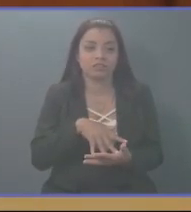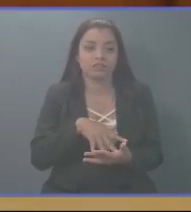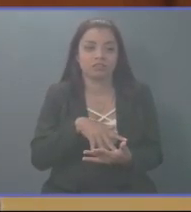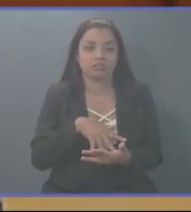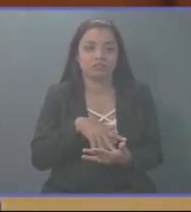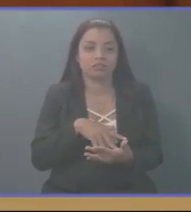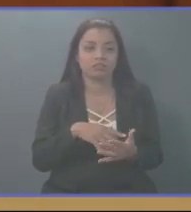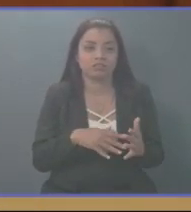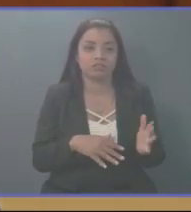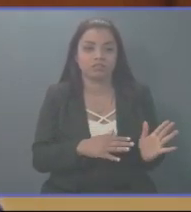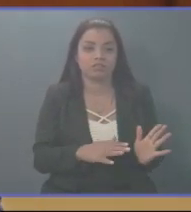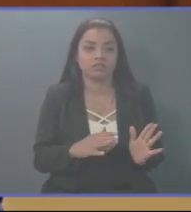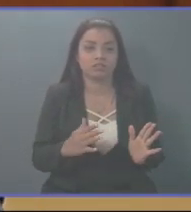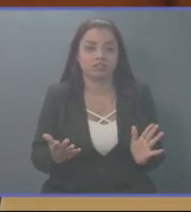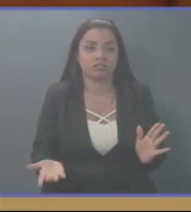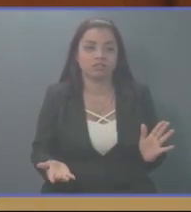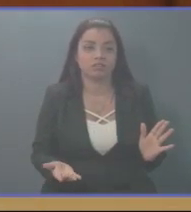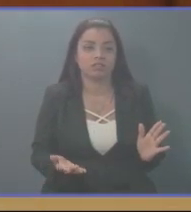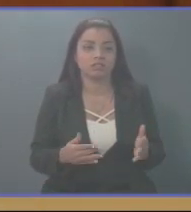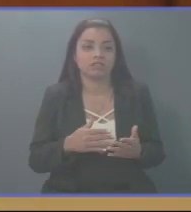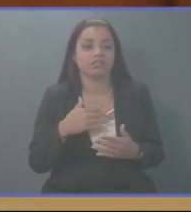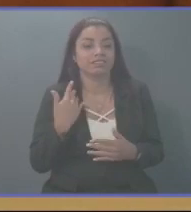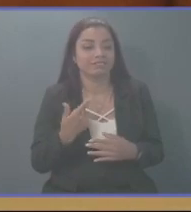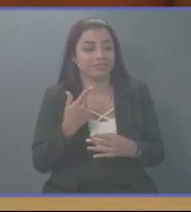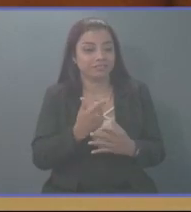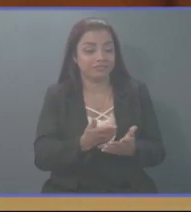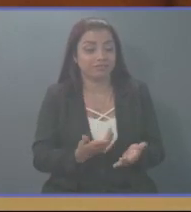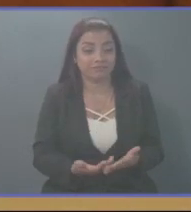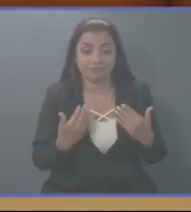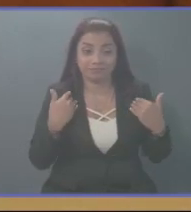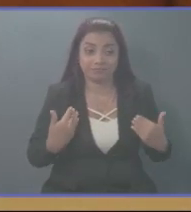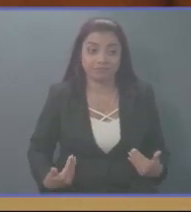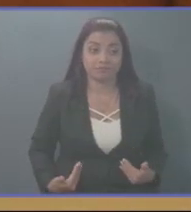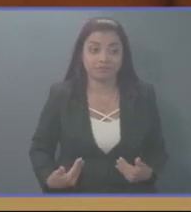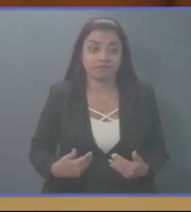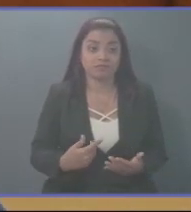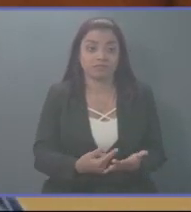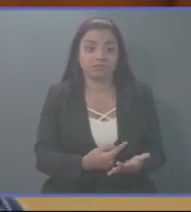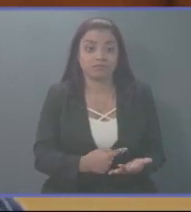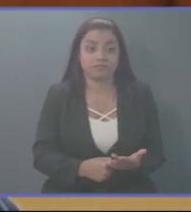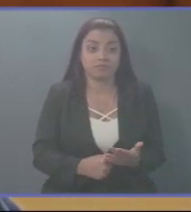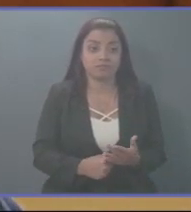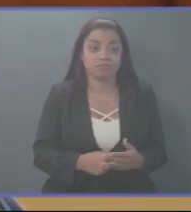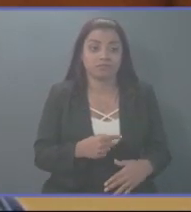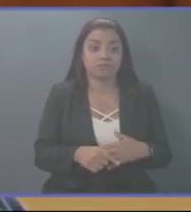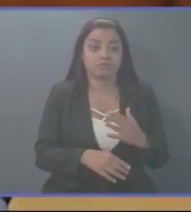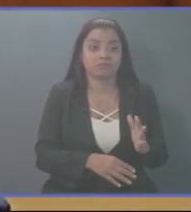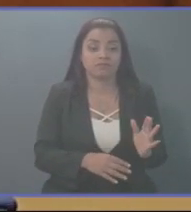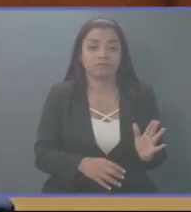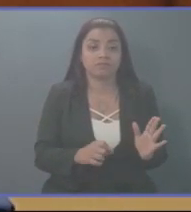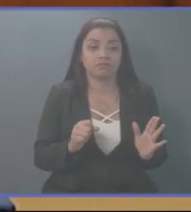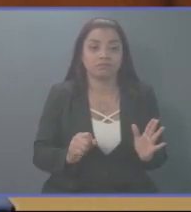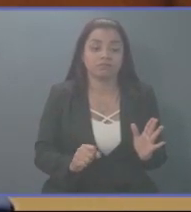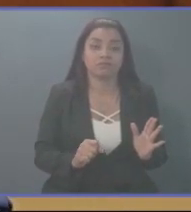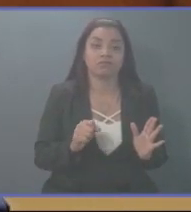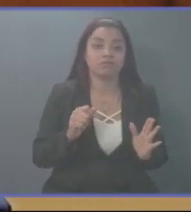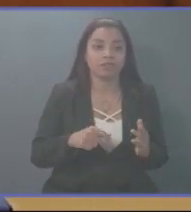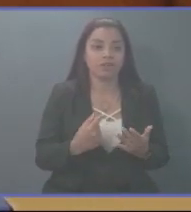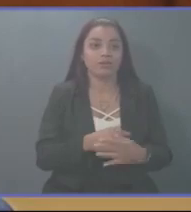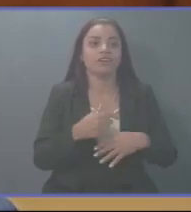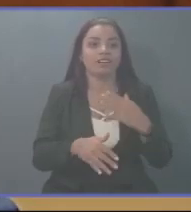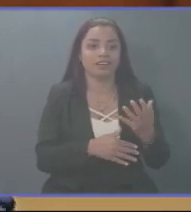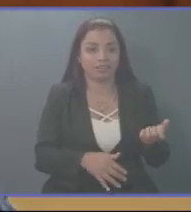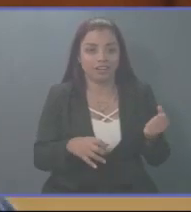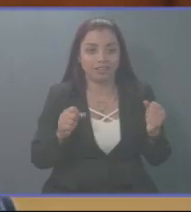desplazada herramientas de exigibilidad de derechos y activa la respuesta de otros órganos del